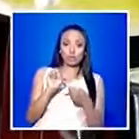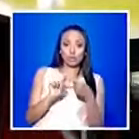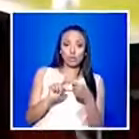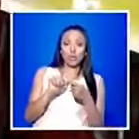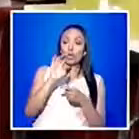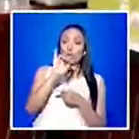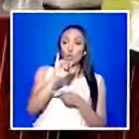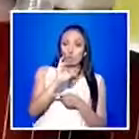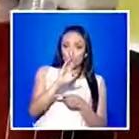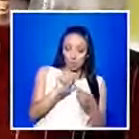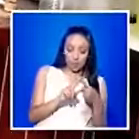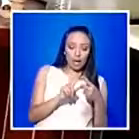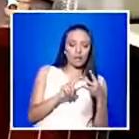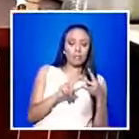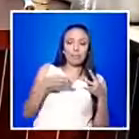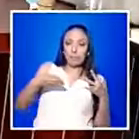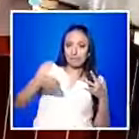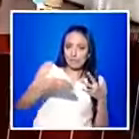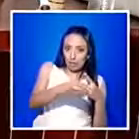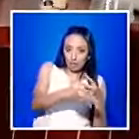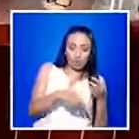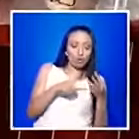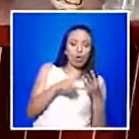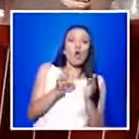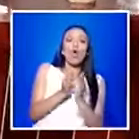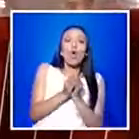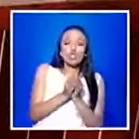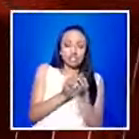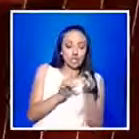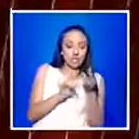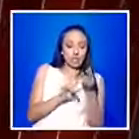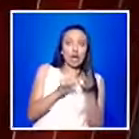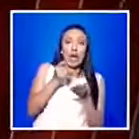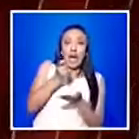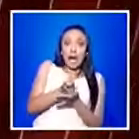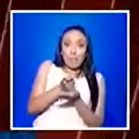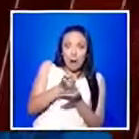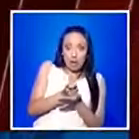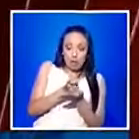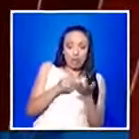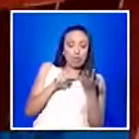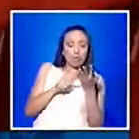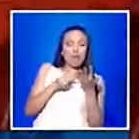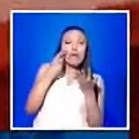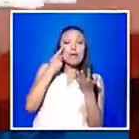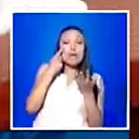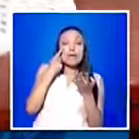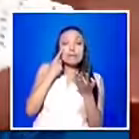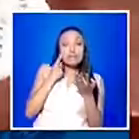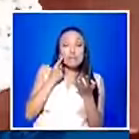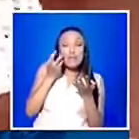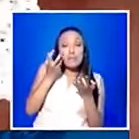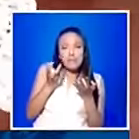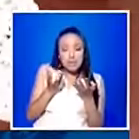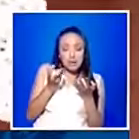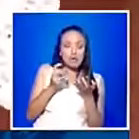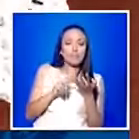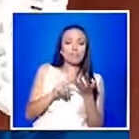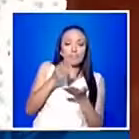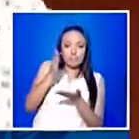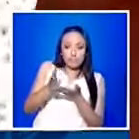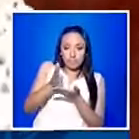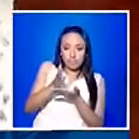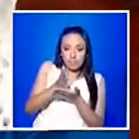yuca, albacora, concha, camarón, la cebolla, la hierbita viene con su porción